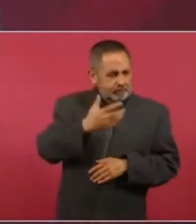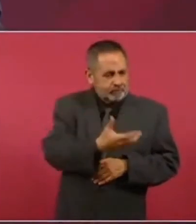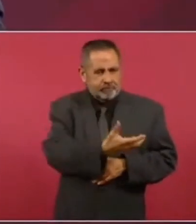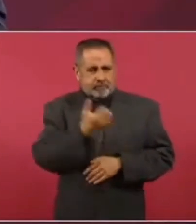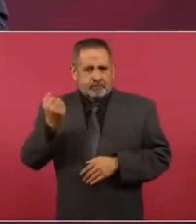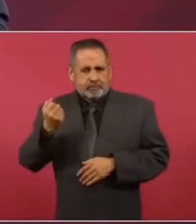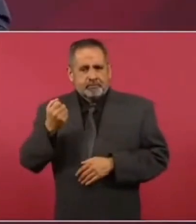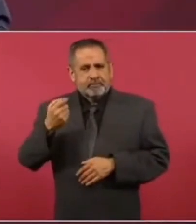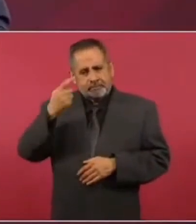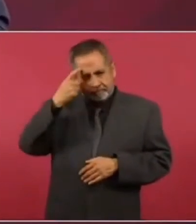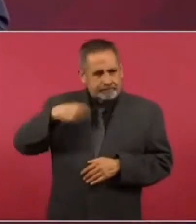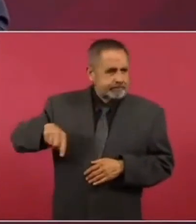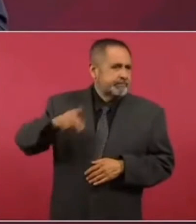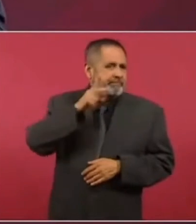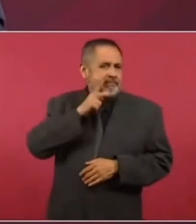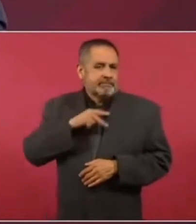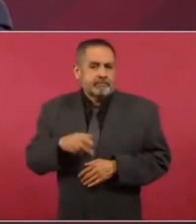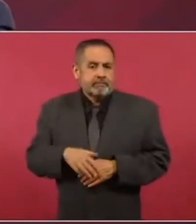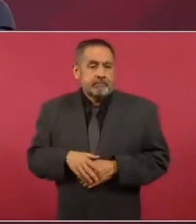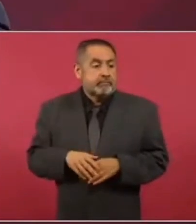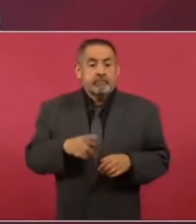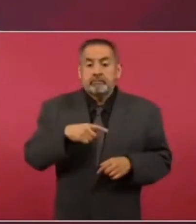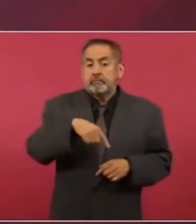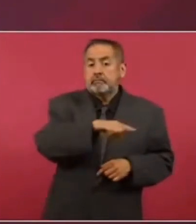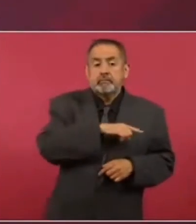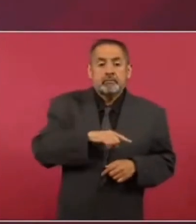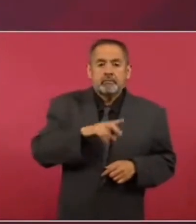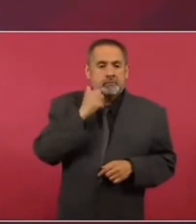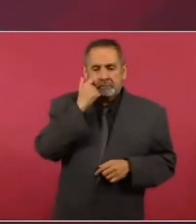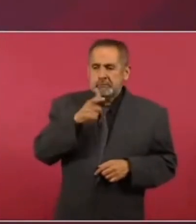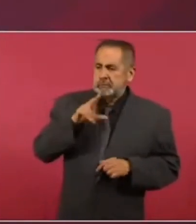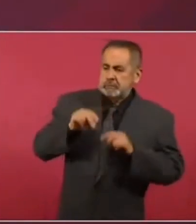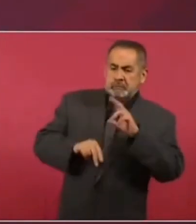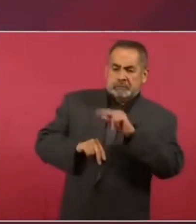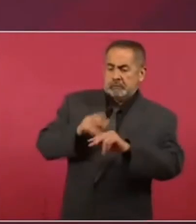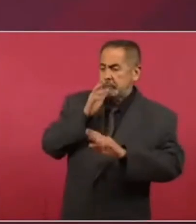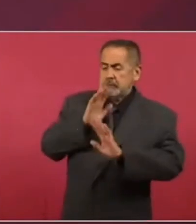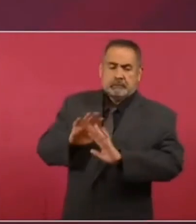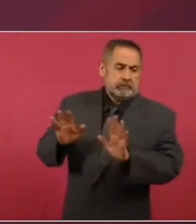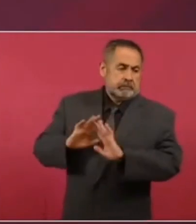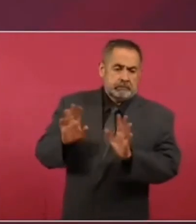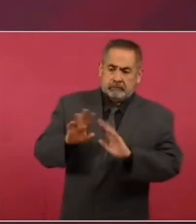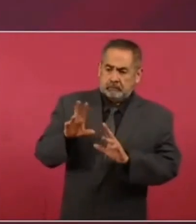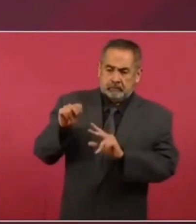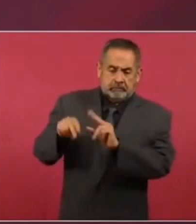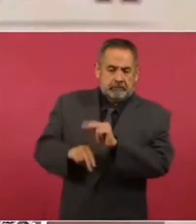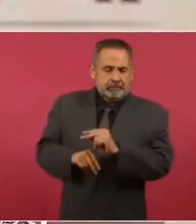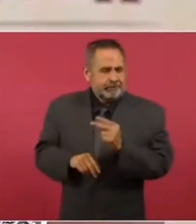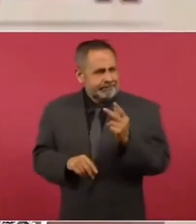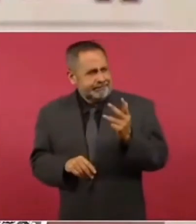privatización del petróleo, ellos negaron la posibilidad